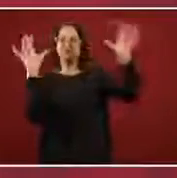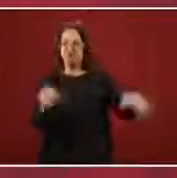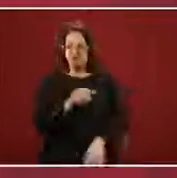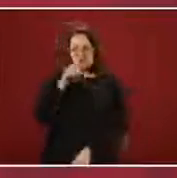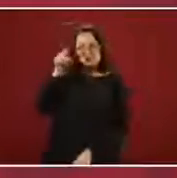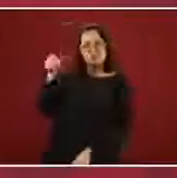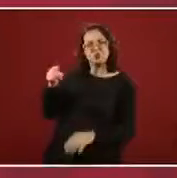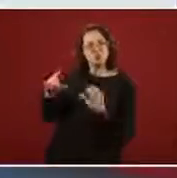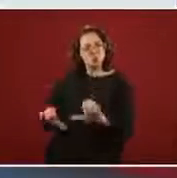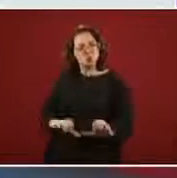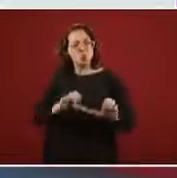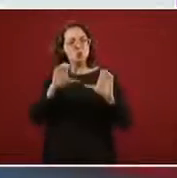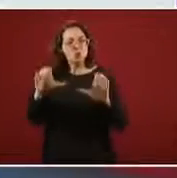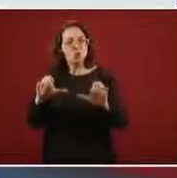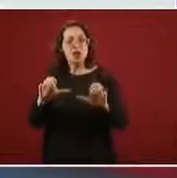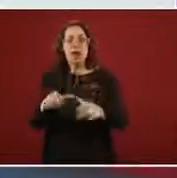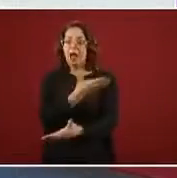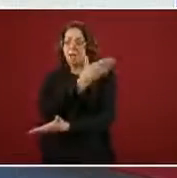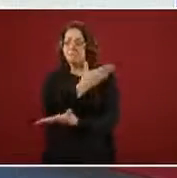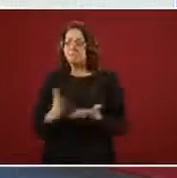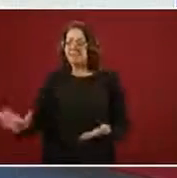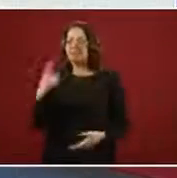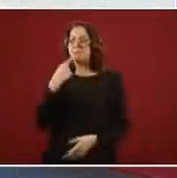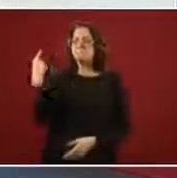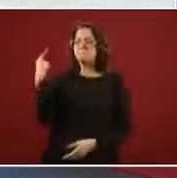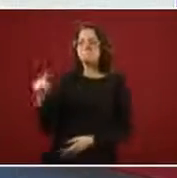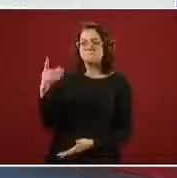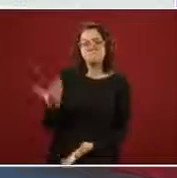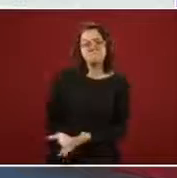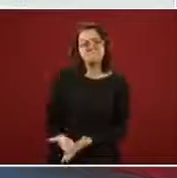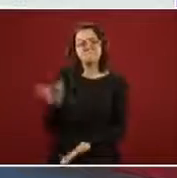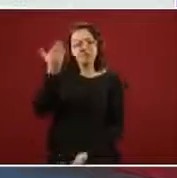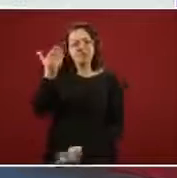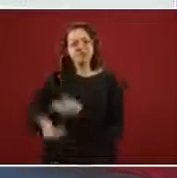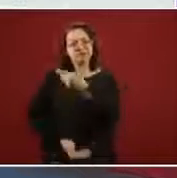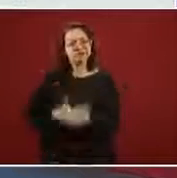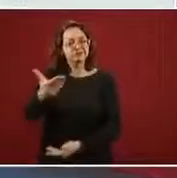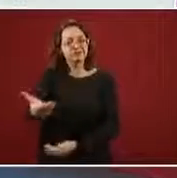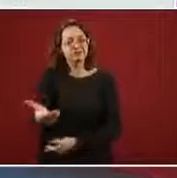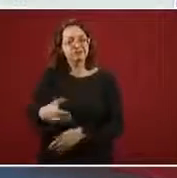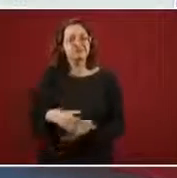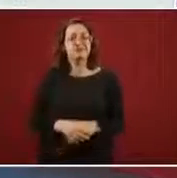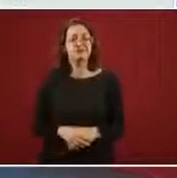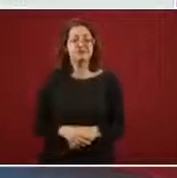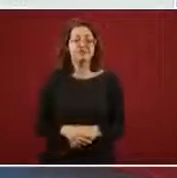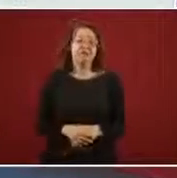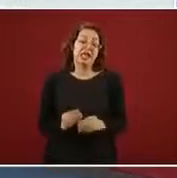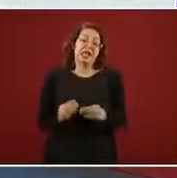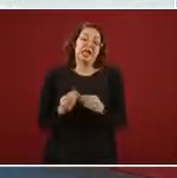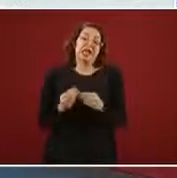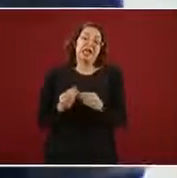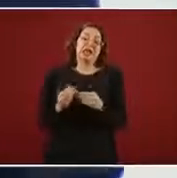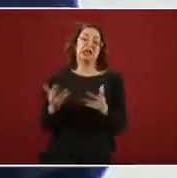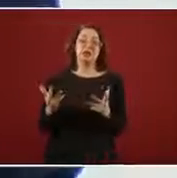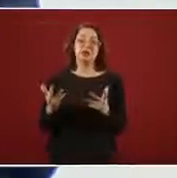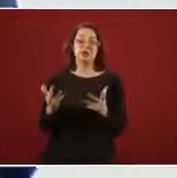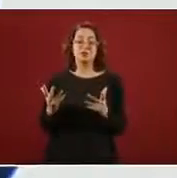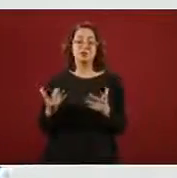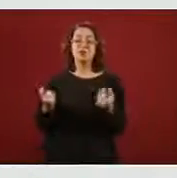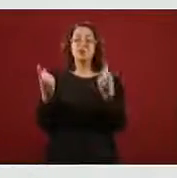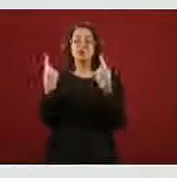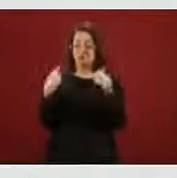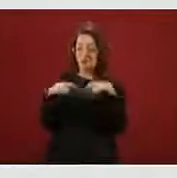además de todos los procesos legales. Claro, al mismo tiempo, la